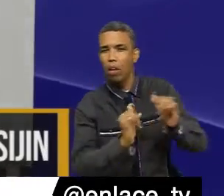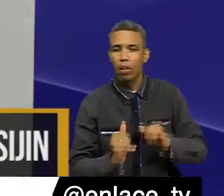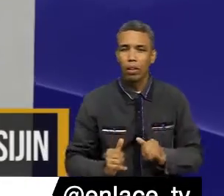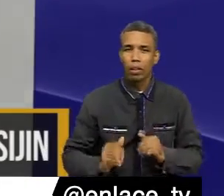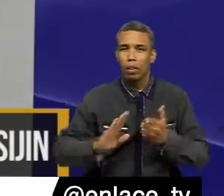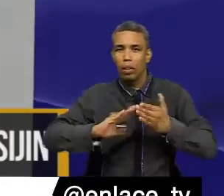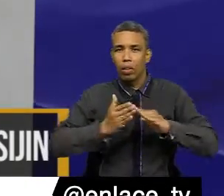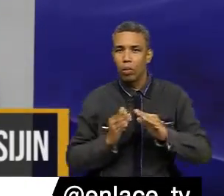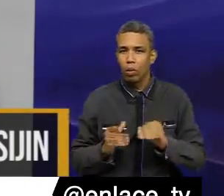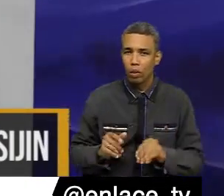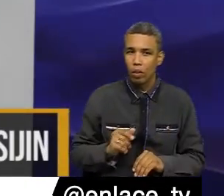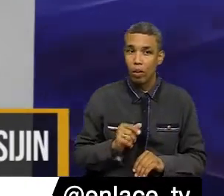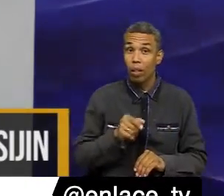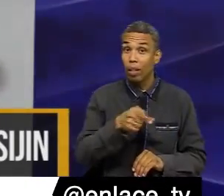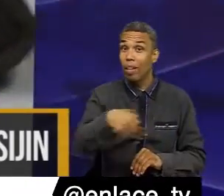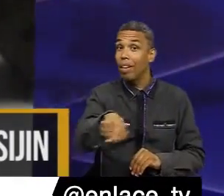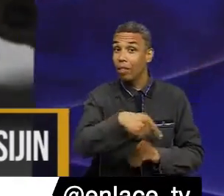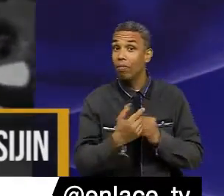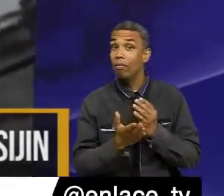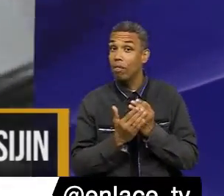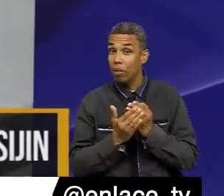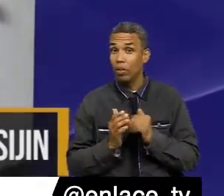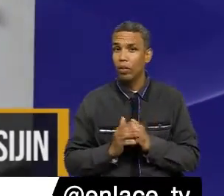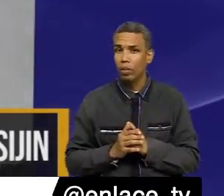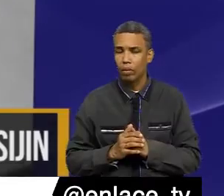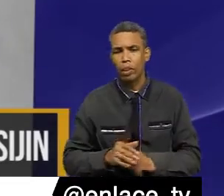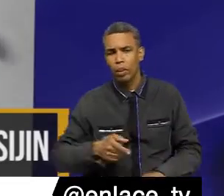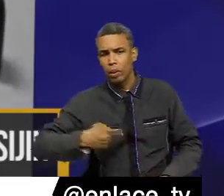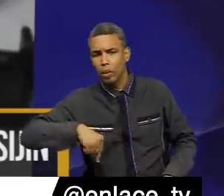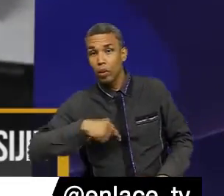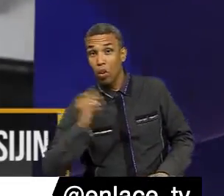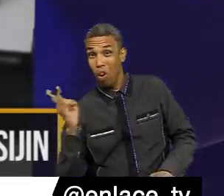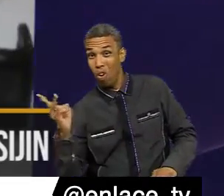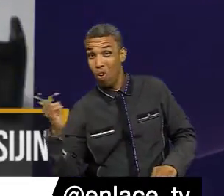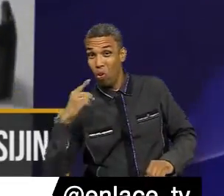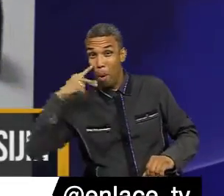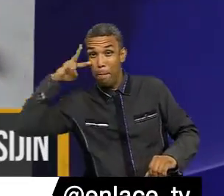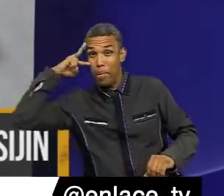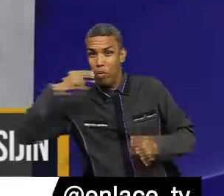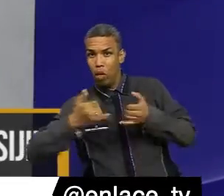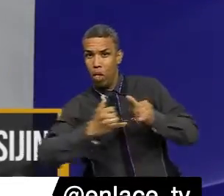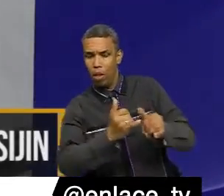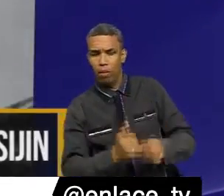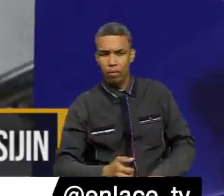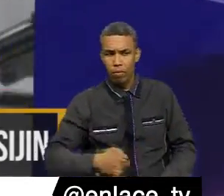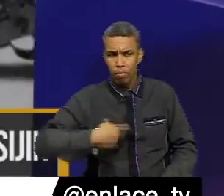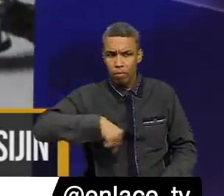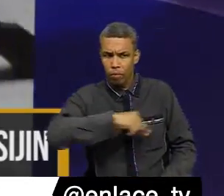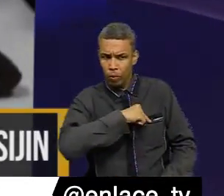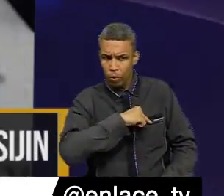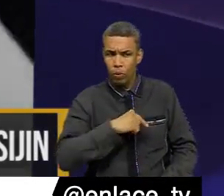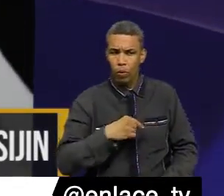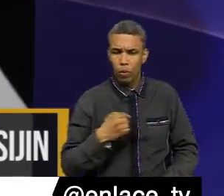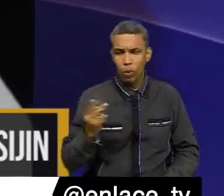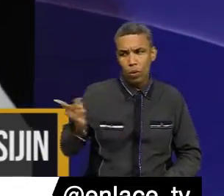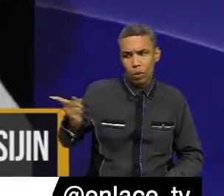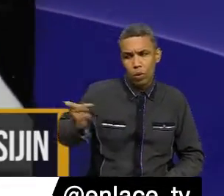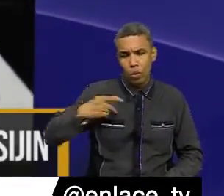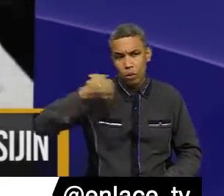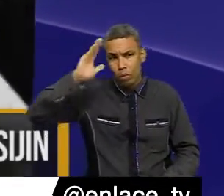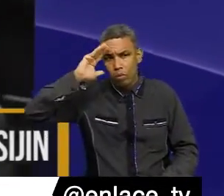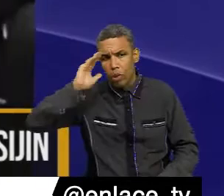se hacían pasar por miembros de la SIJÍN, allí pues se le hace el estudio de